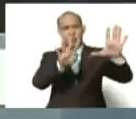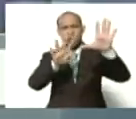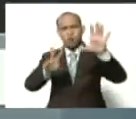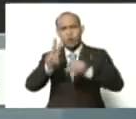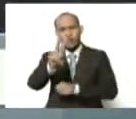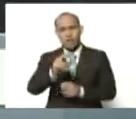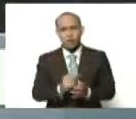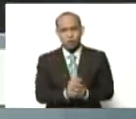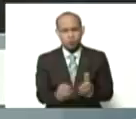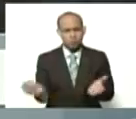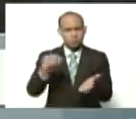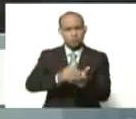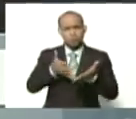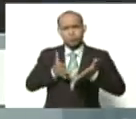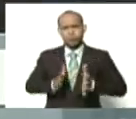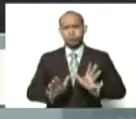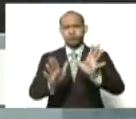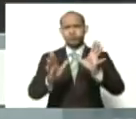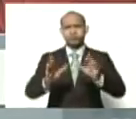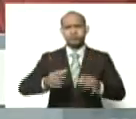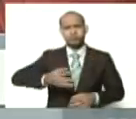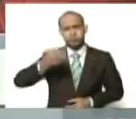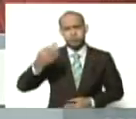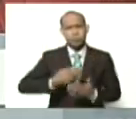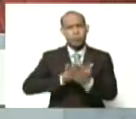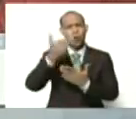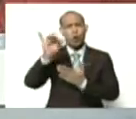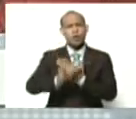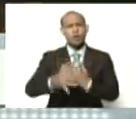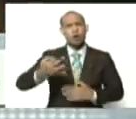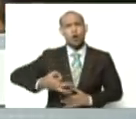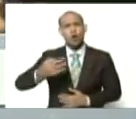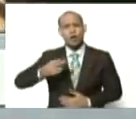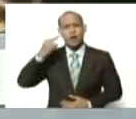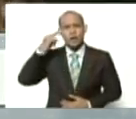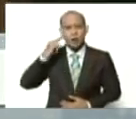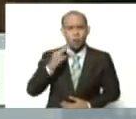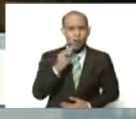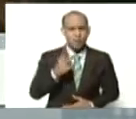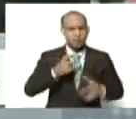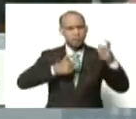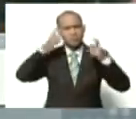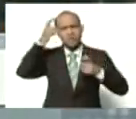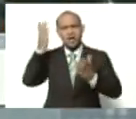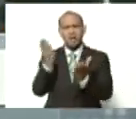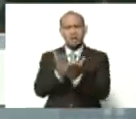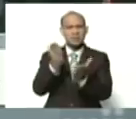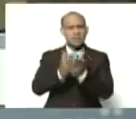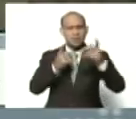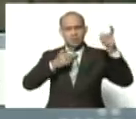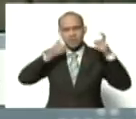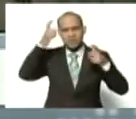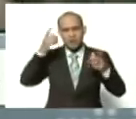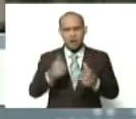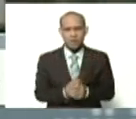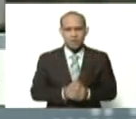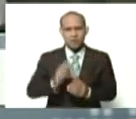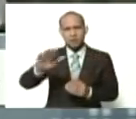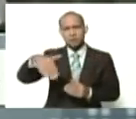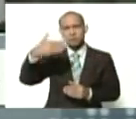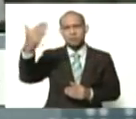1992 resucitó el proyecto original de Bolívar. Chávez, siempre Chávez. Y luego fue el